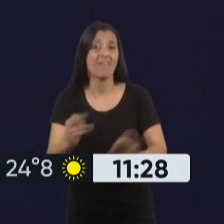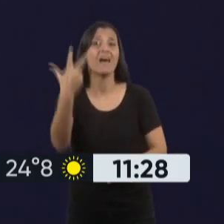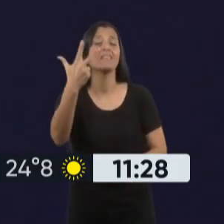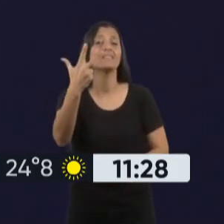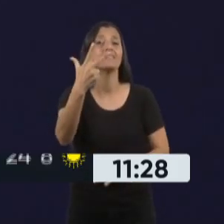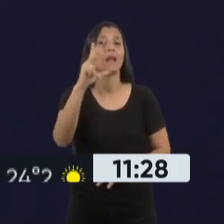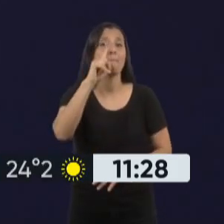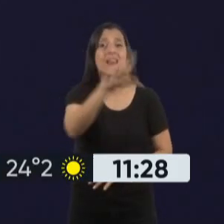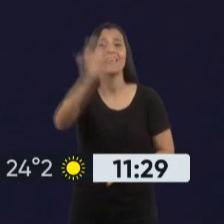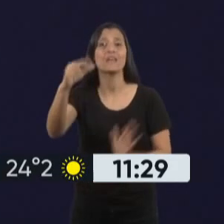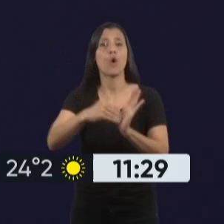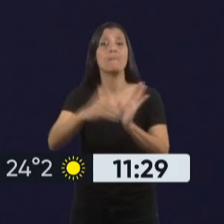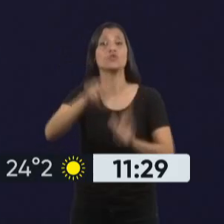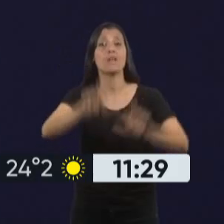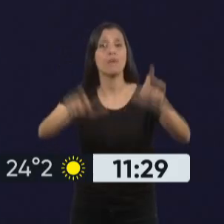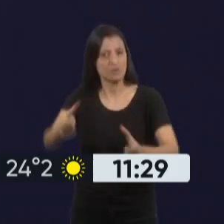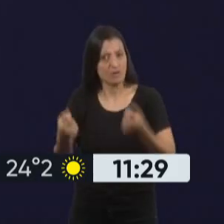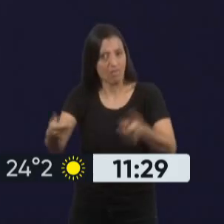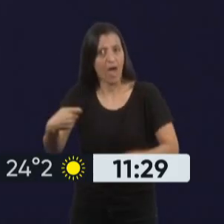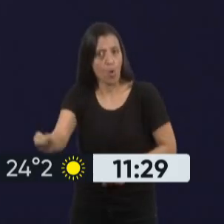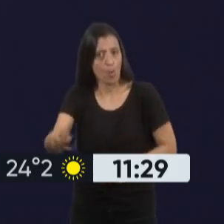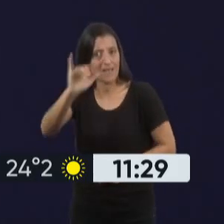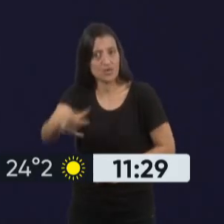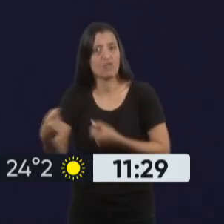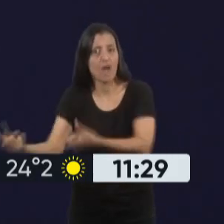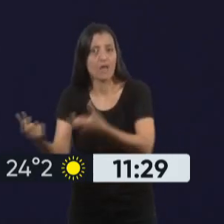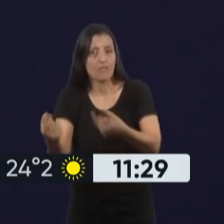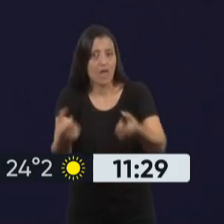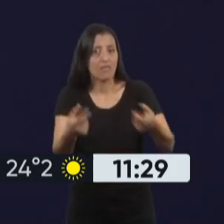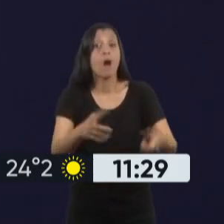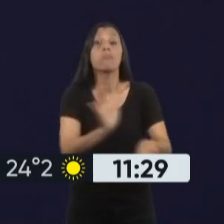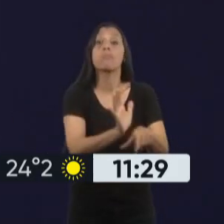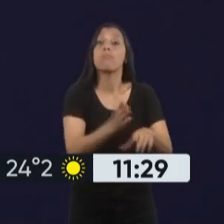personas, lo que implica que vos, habiendo